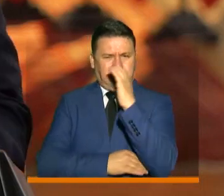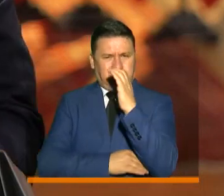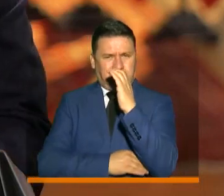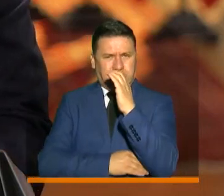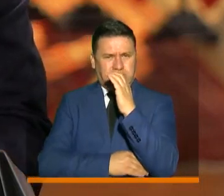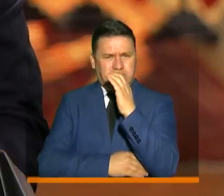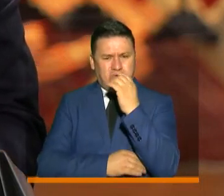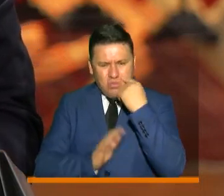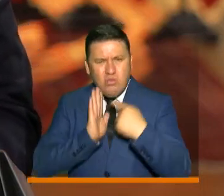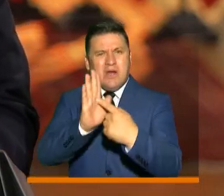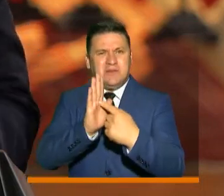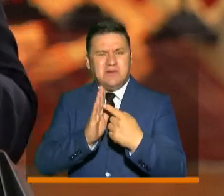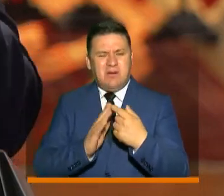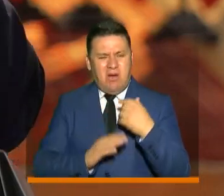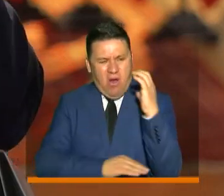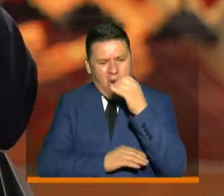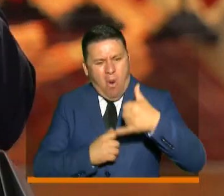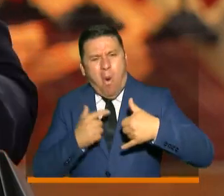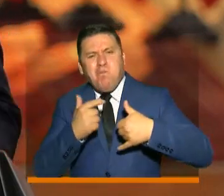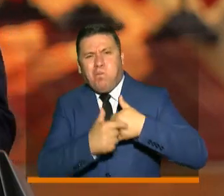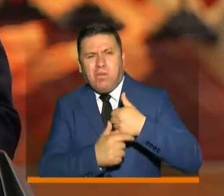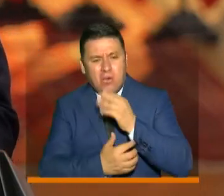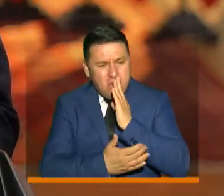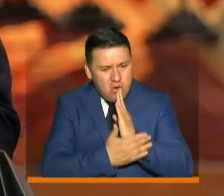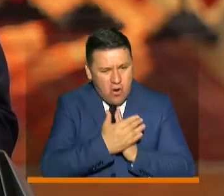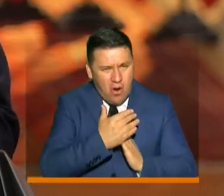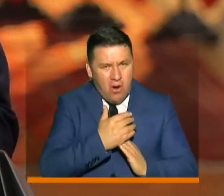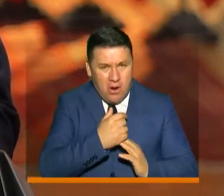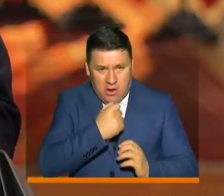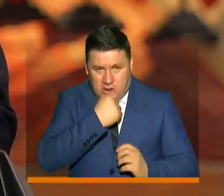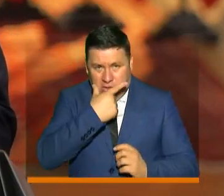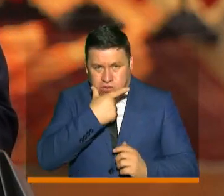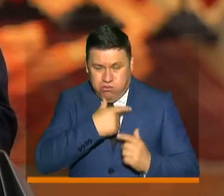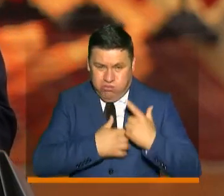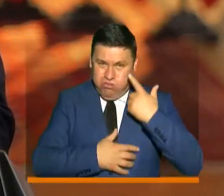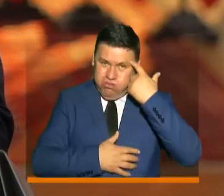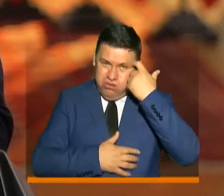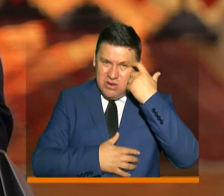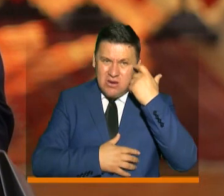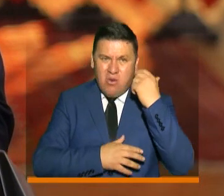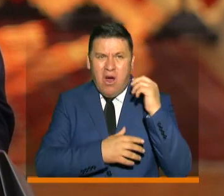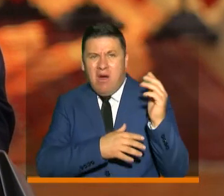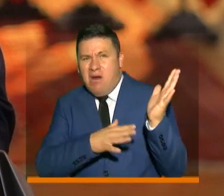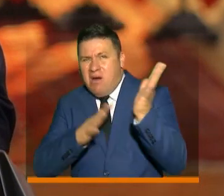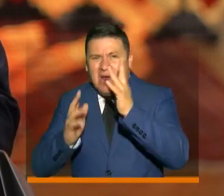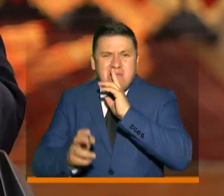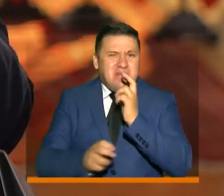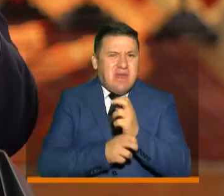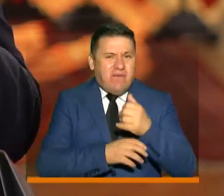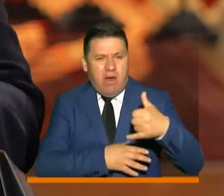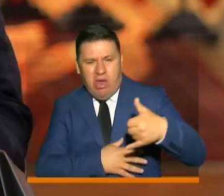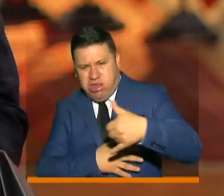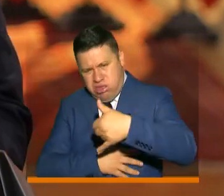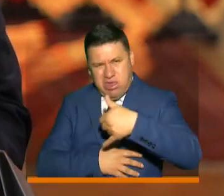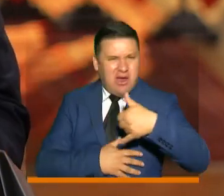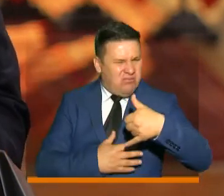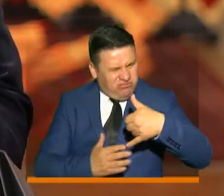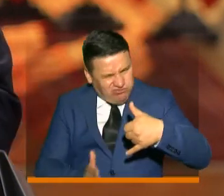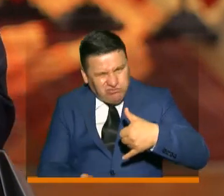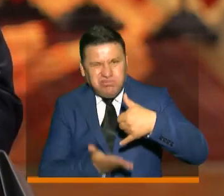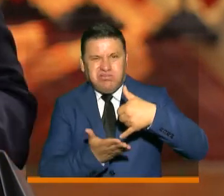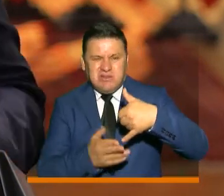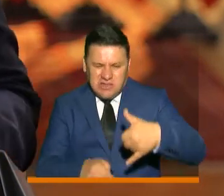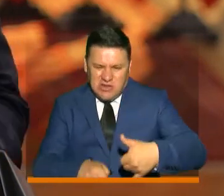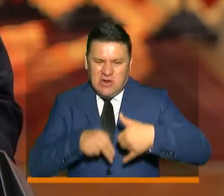que estamos hechos esa colombia noble y a la vez desafiante frente a las tormentas esta colombia fraterna